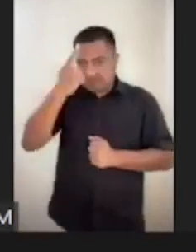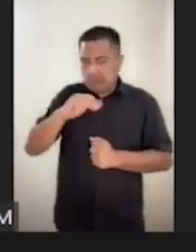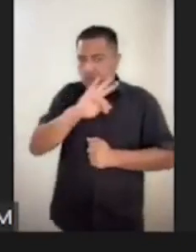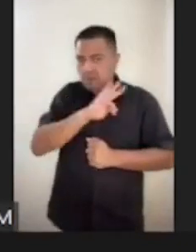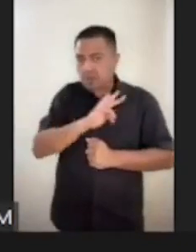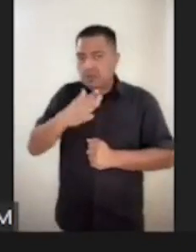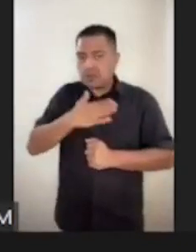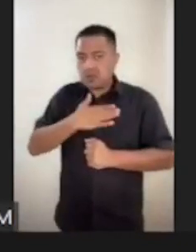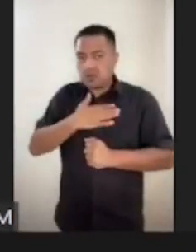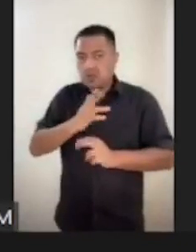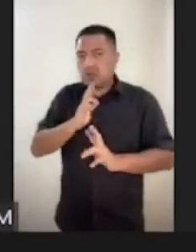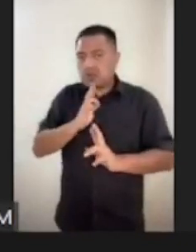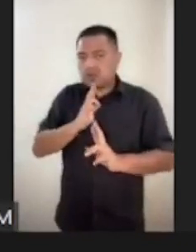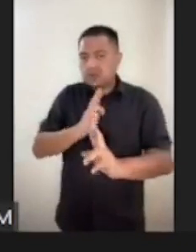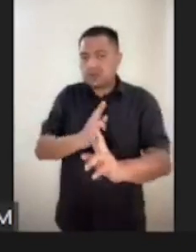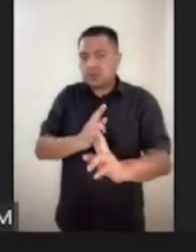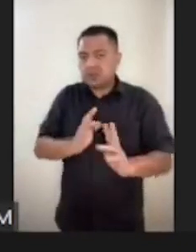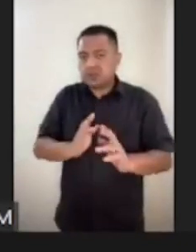para dar respuesta.